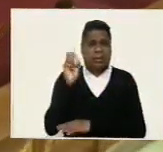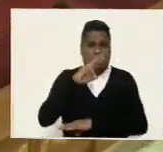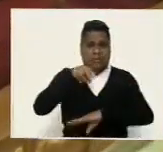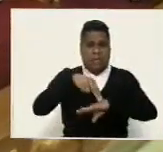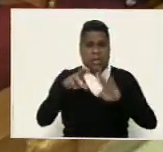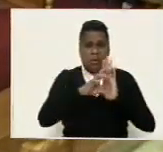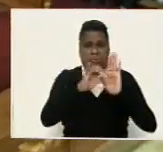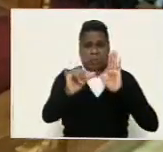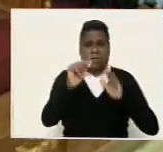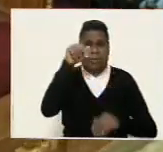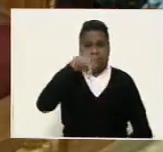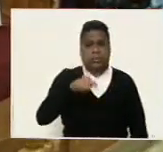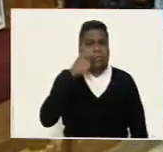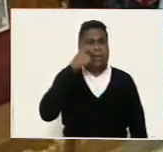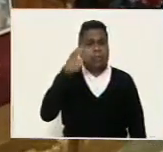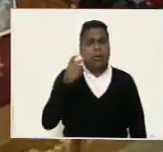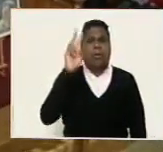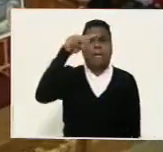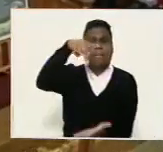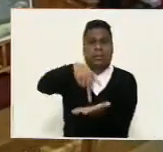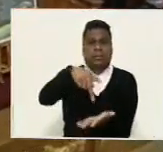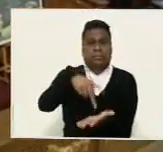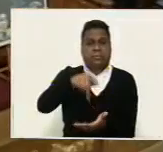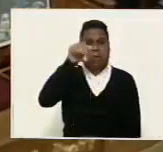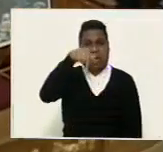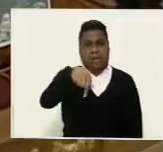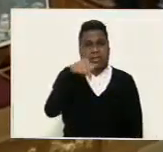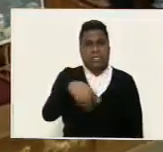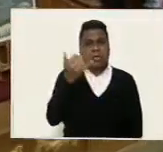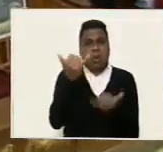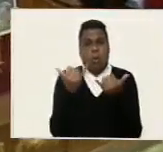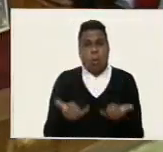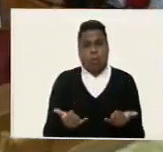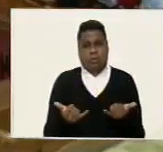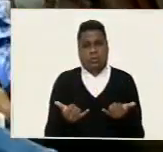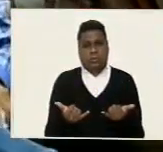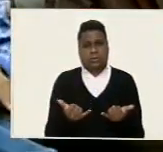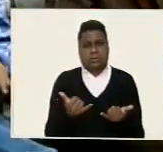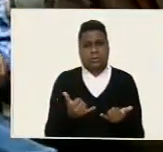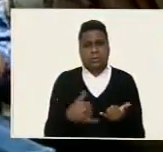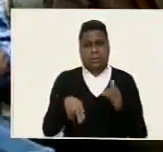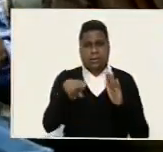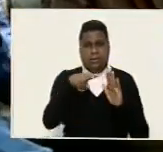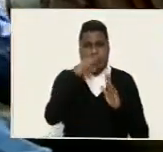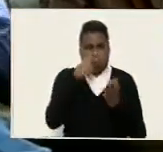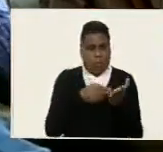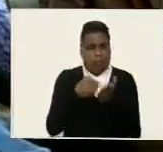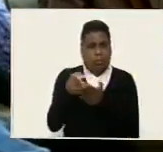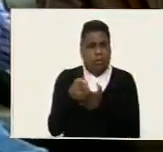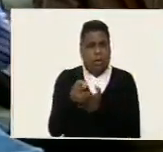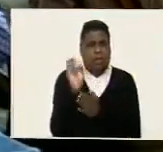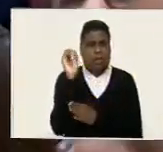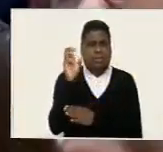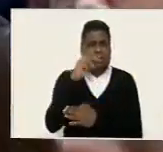aquí, y por eso está este pueblo presente aquí, hoy, en esta Honorable Asamblea Nacional